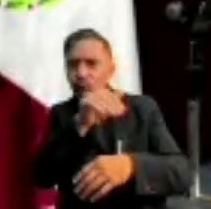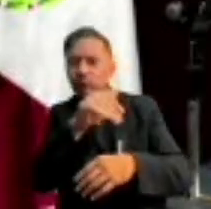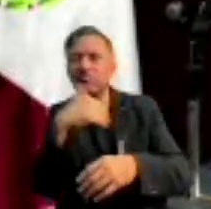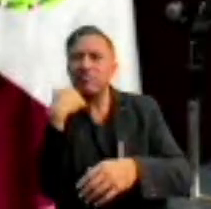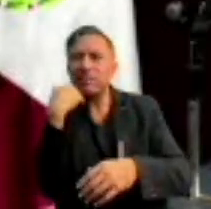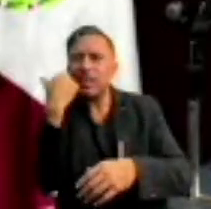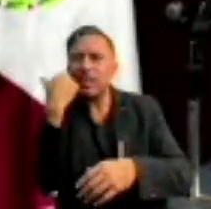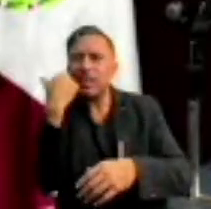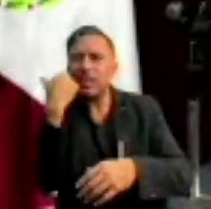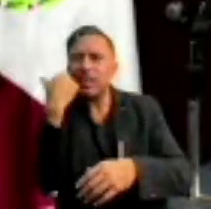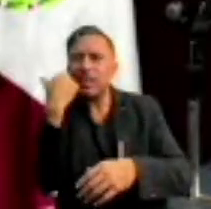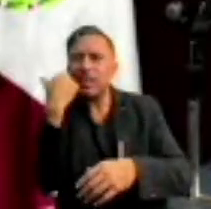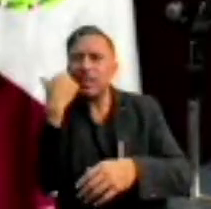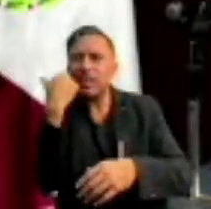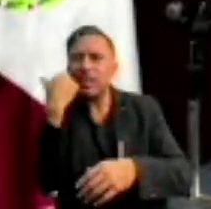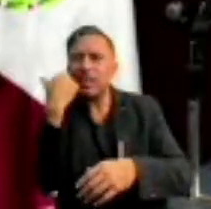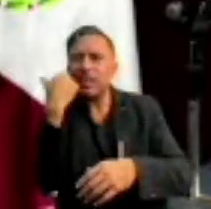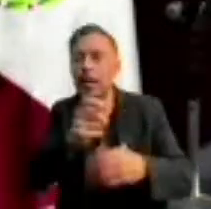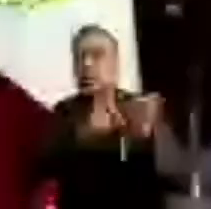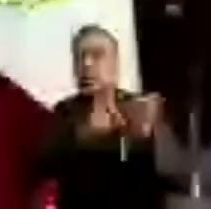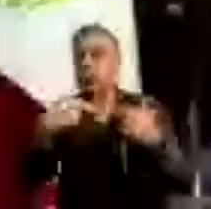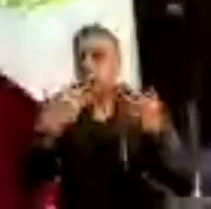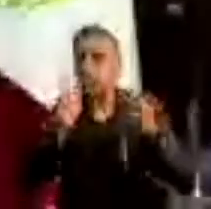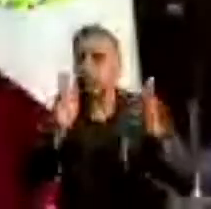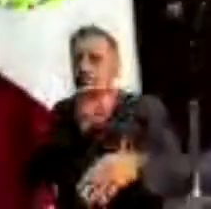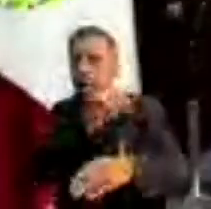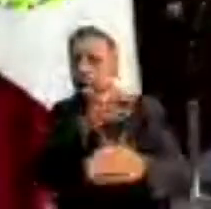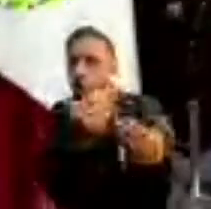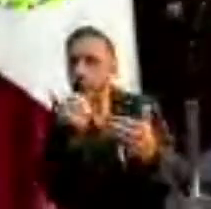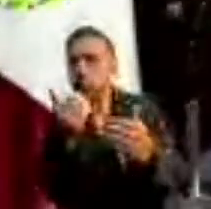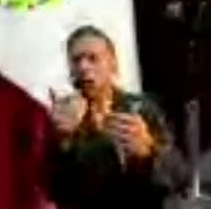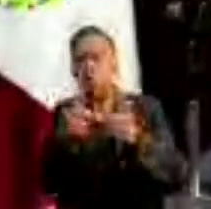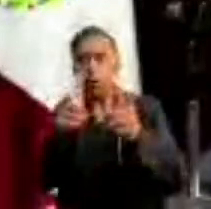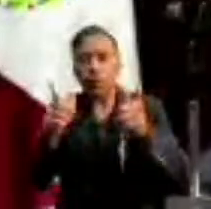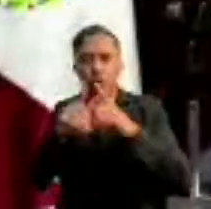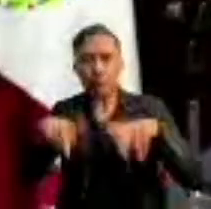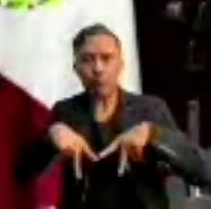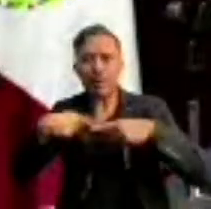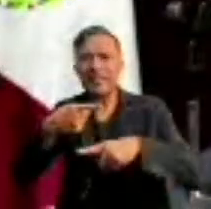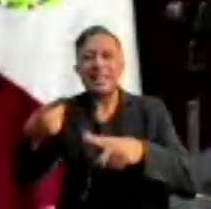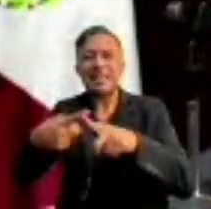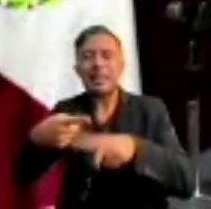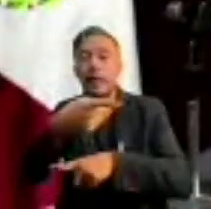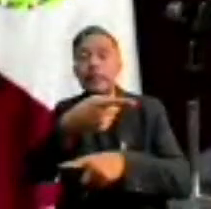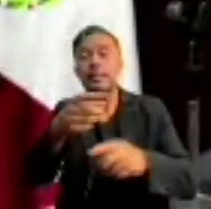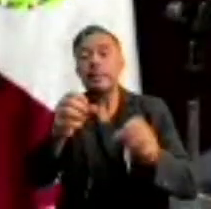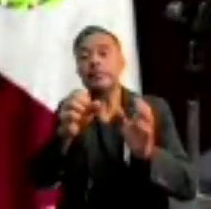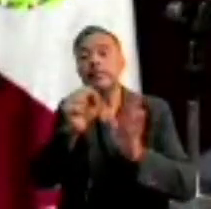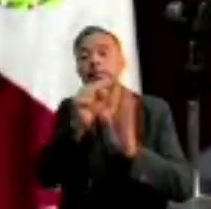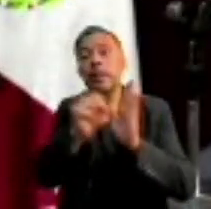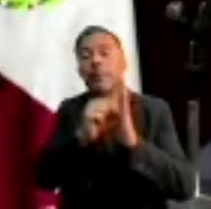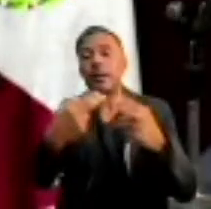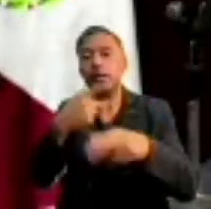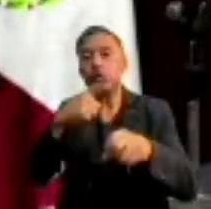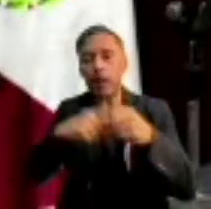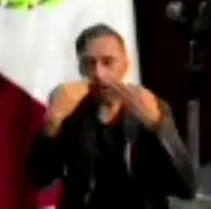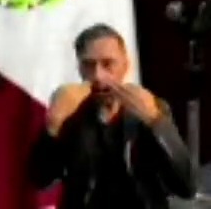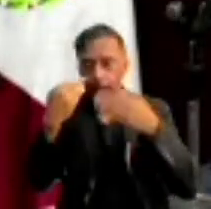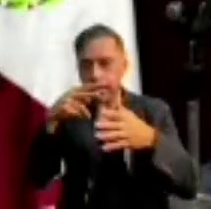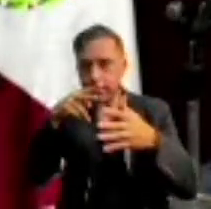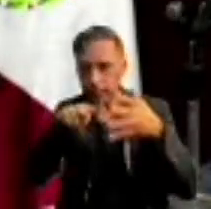personales a grupos vulgares vulnerables aprobados por el Sistema Nacional de transparencia acceso a la información pública